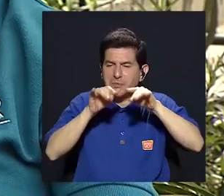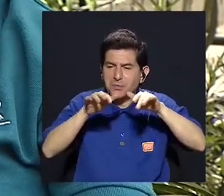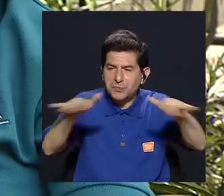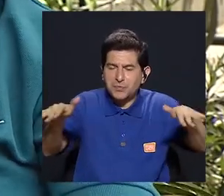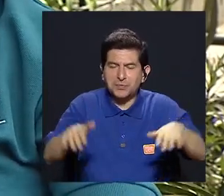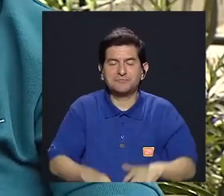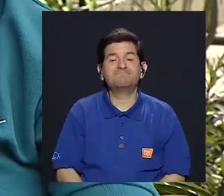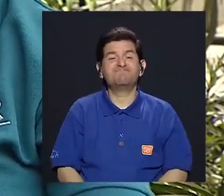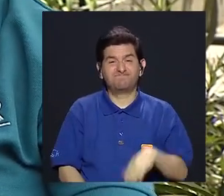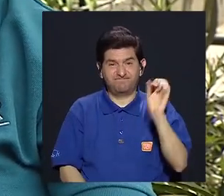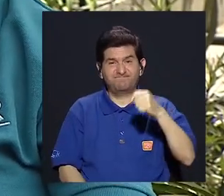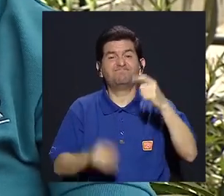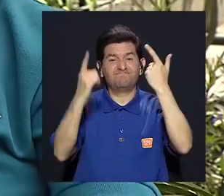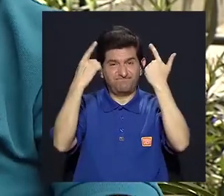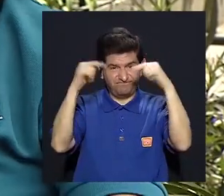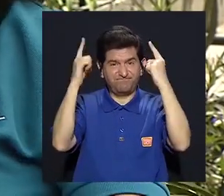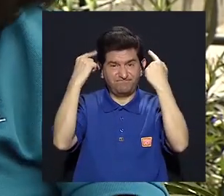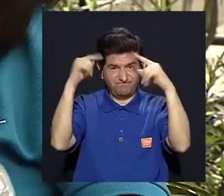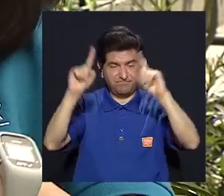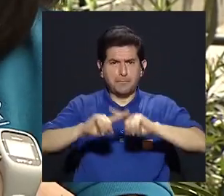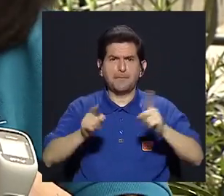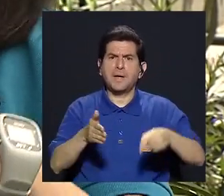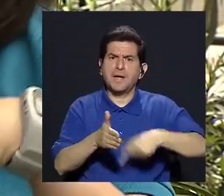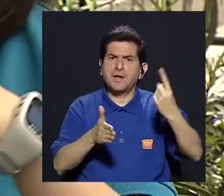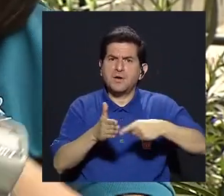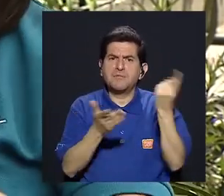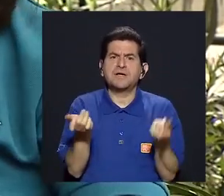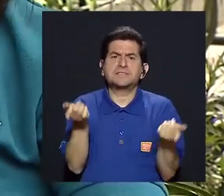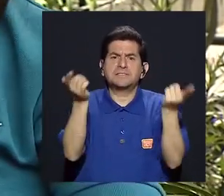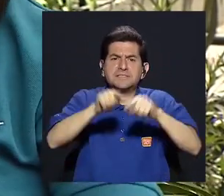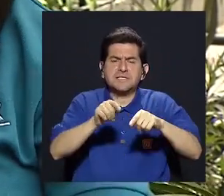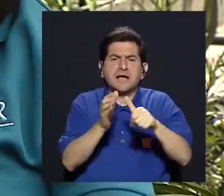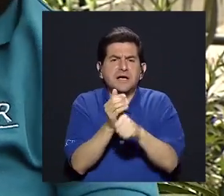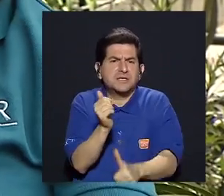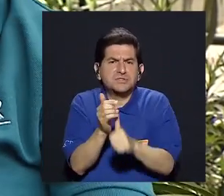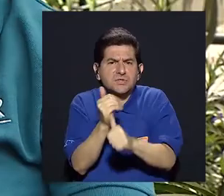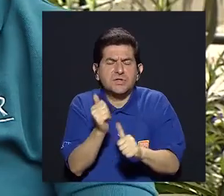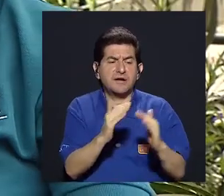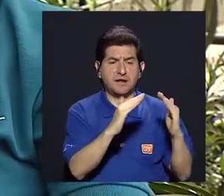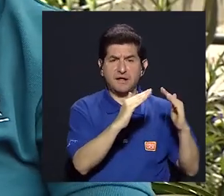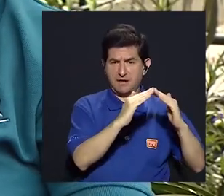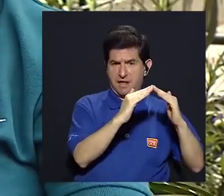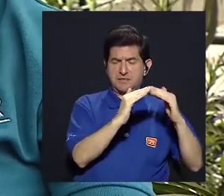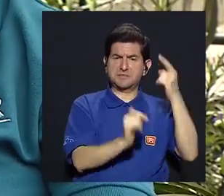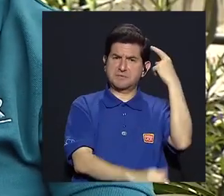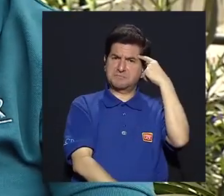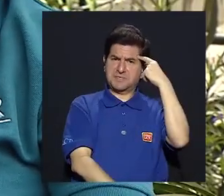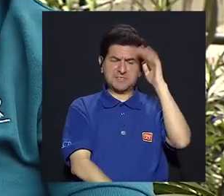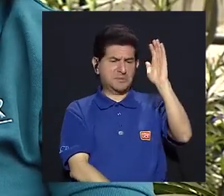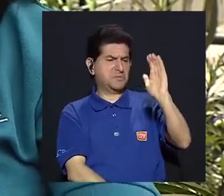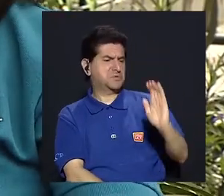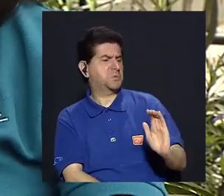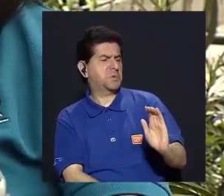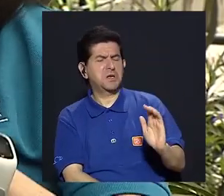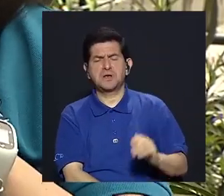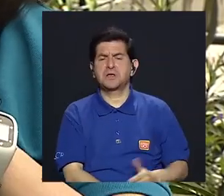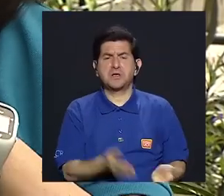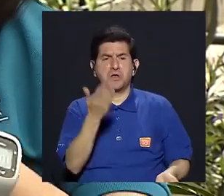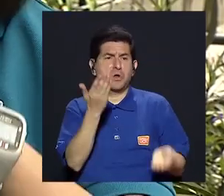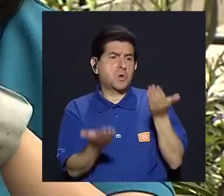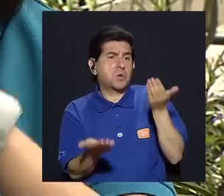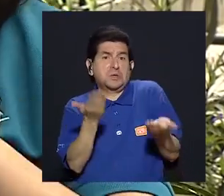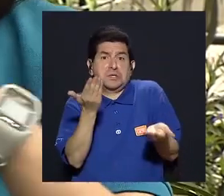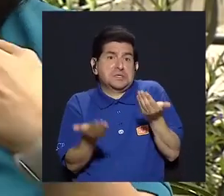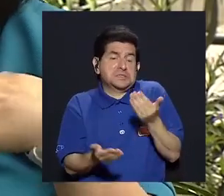muy exitosa pero también de repente hay un caso de diarrea en la casa ahora pensemos en un niño pequeño también